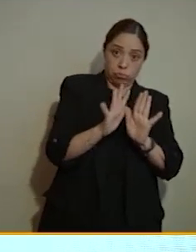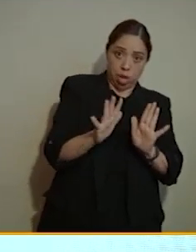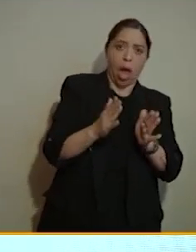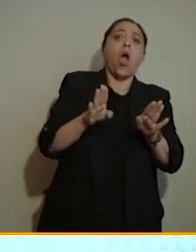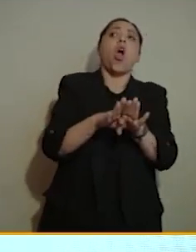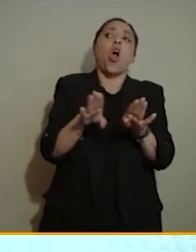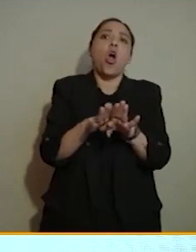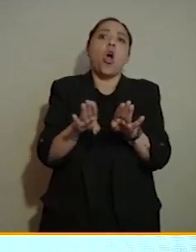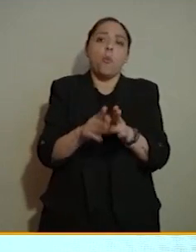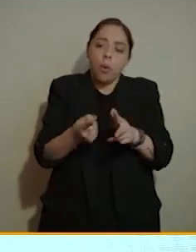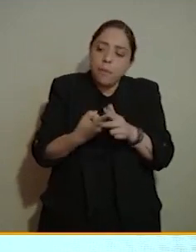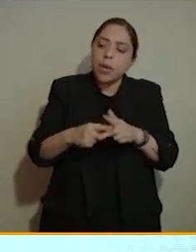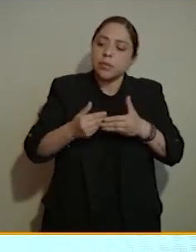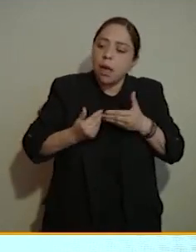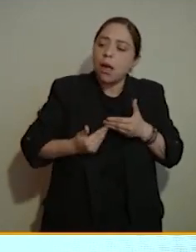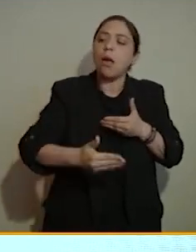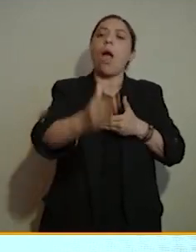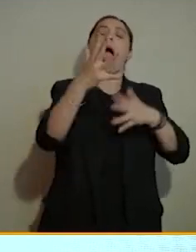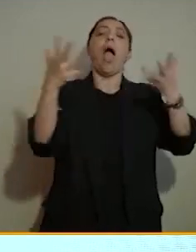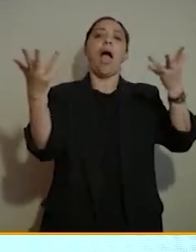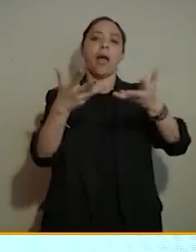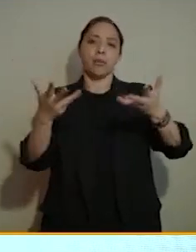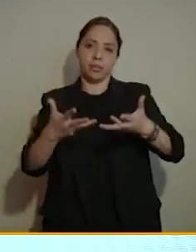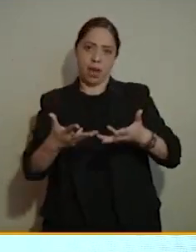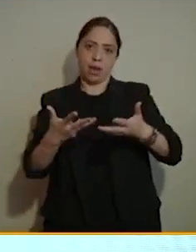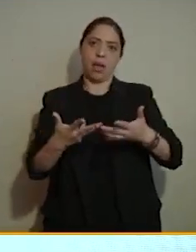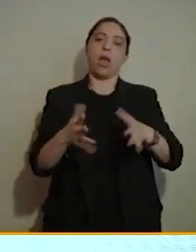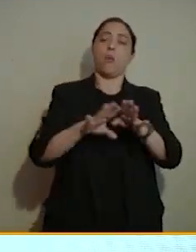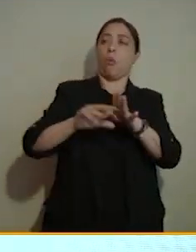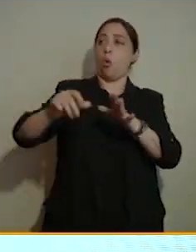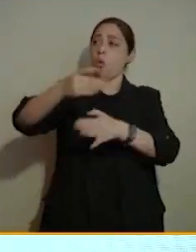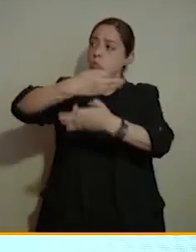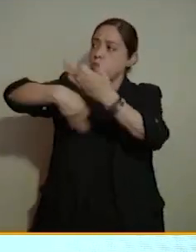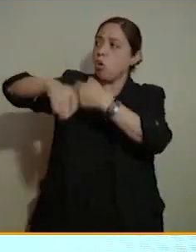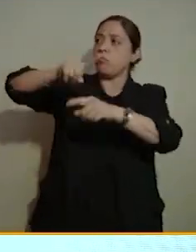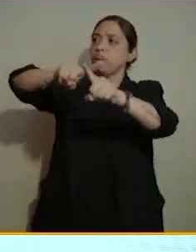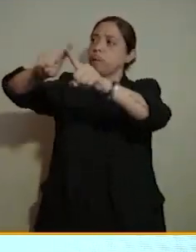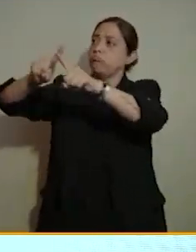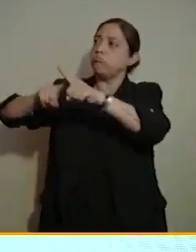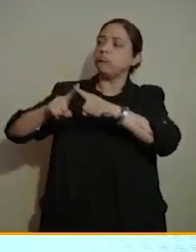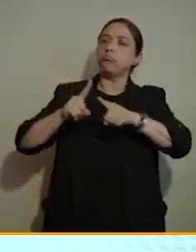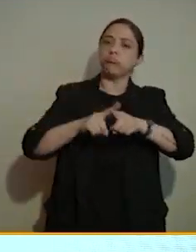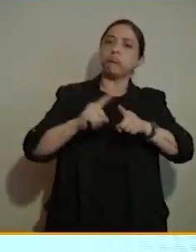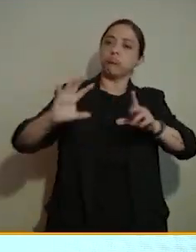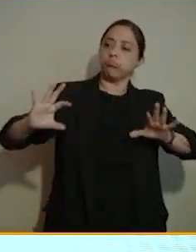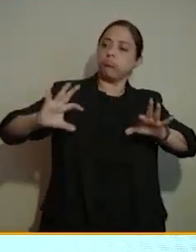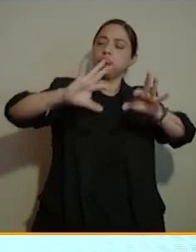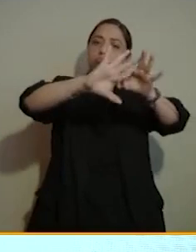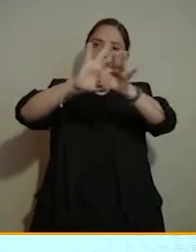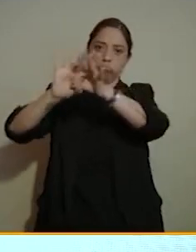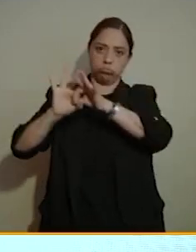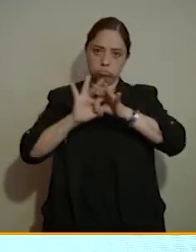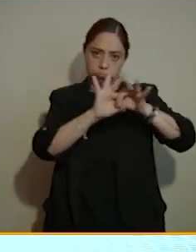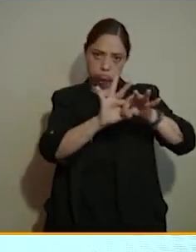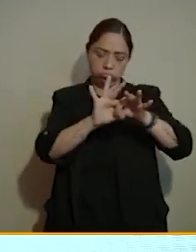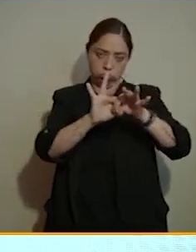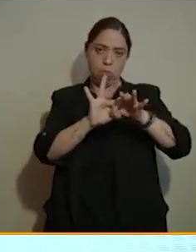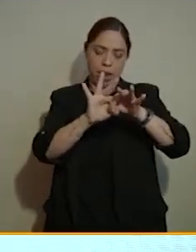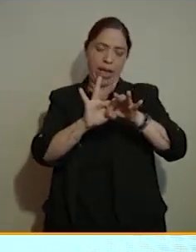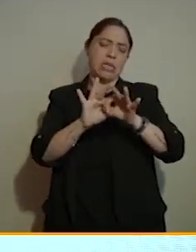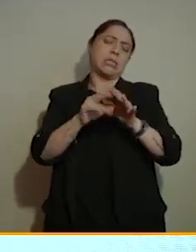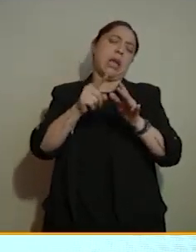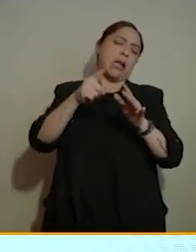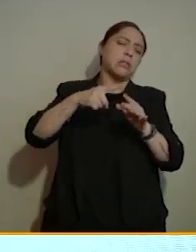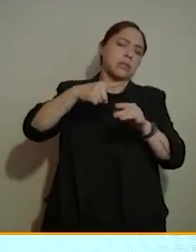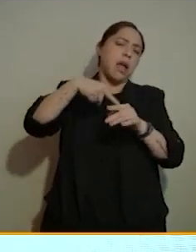como ya lo dije, a todos los actores relacionados. Y eso es una manera sencilla, pero es una manera robusta de